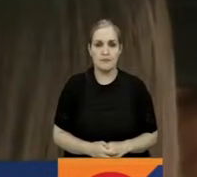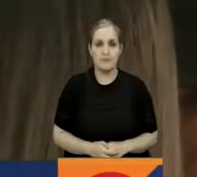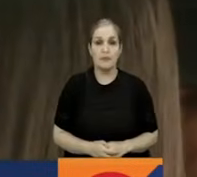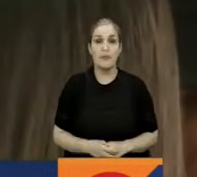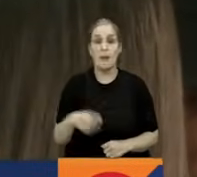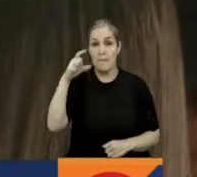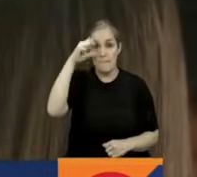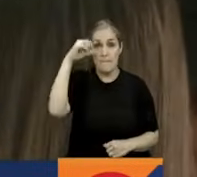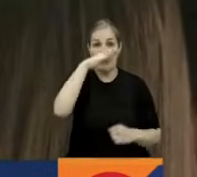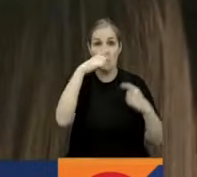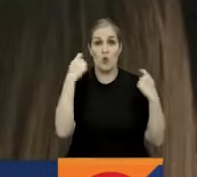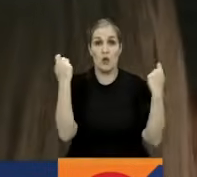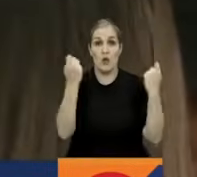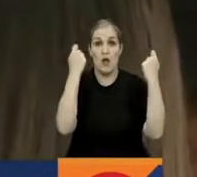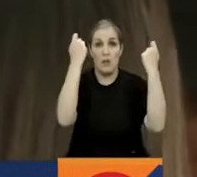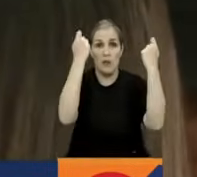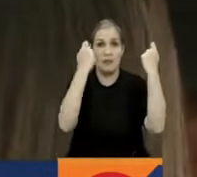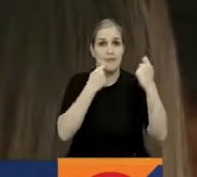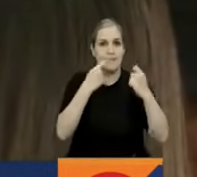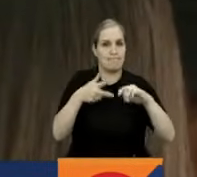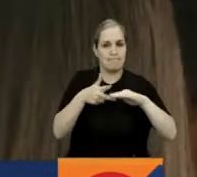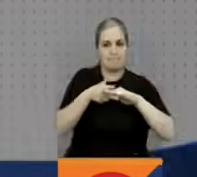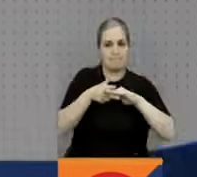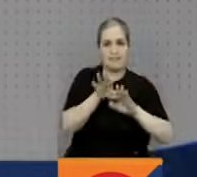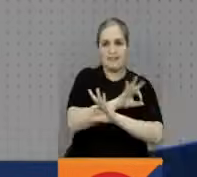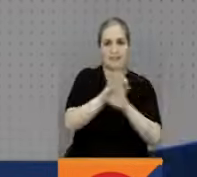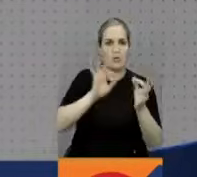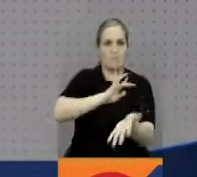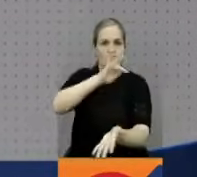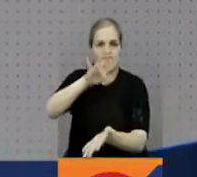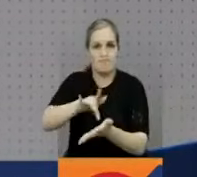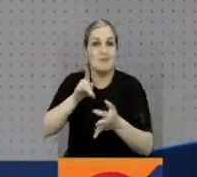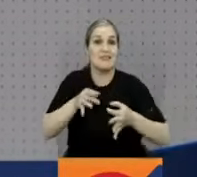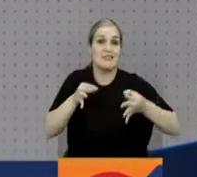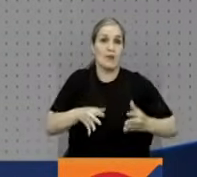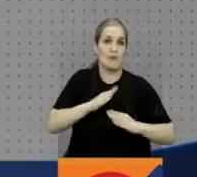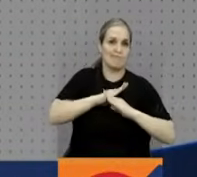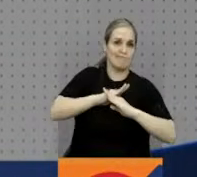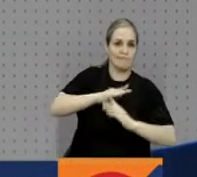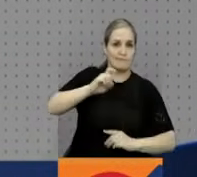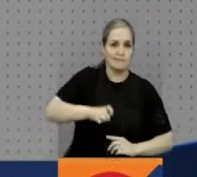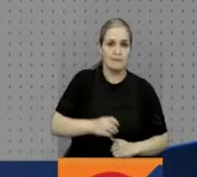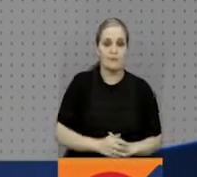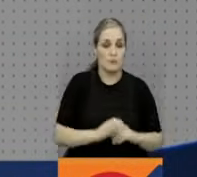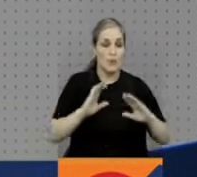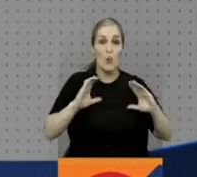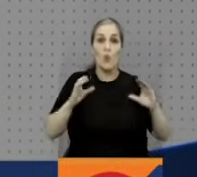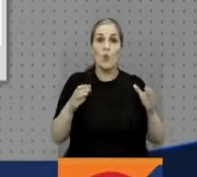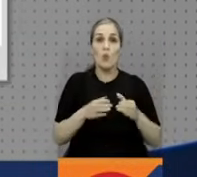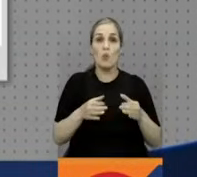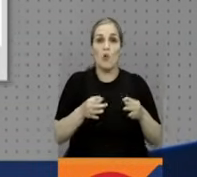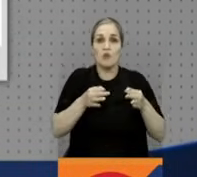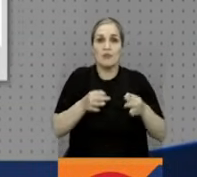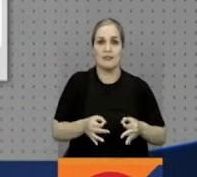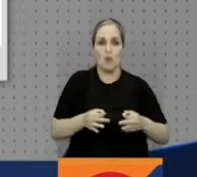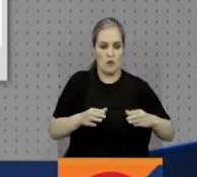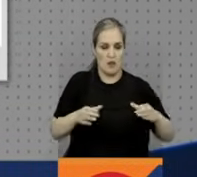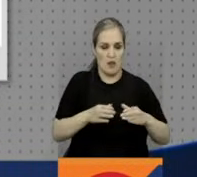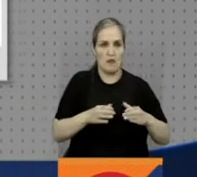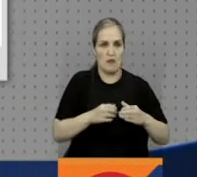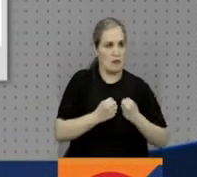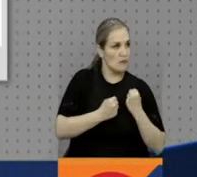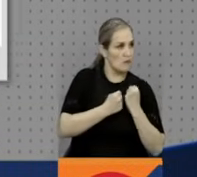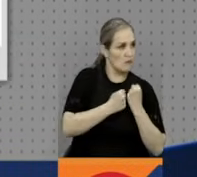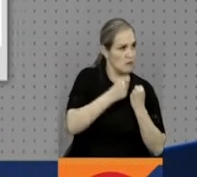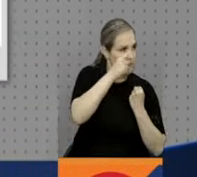Petro argumenta suspensión de su agenda en el eje cafetero por seguridad. De acuerdo con la labor realizada por el equipo de seguridad que recibió la información de primera mano de